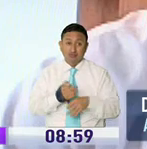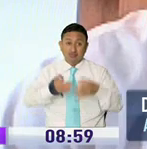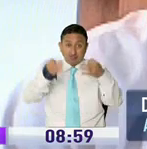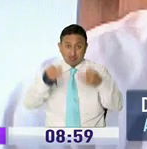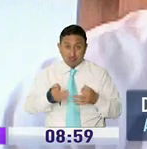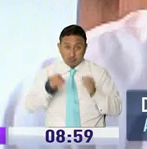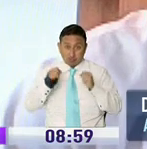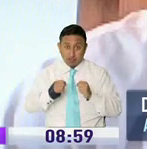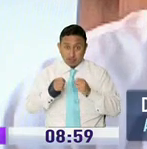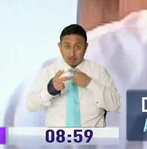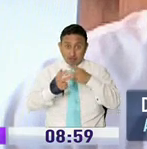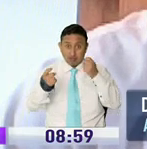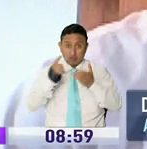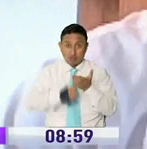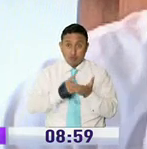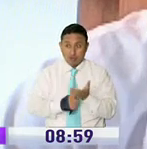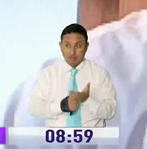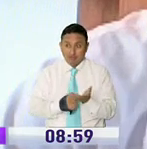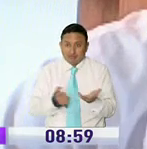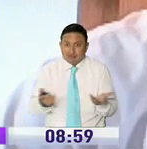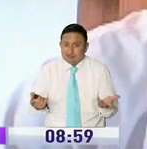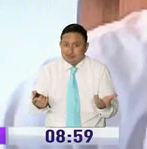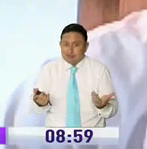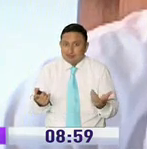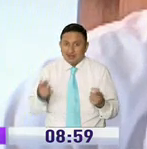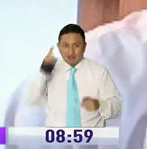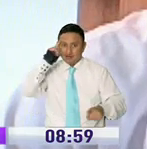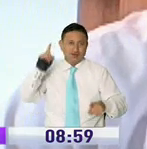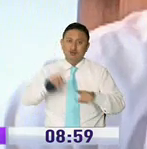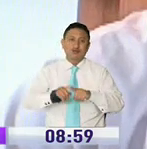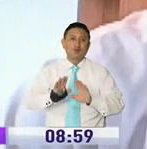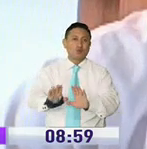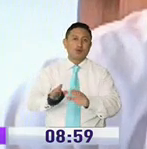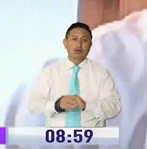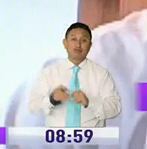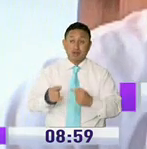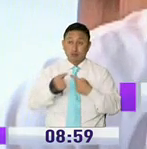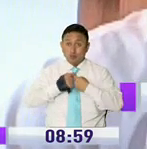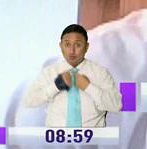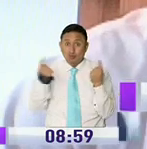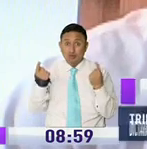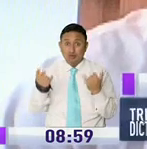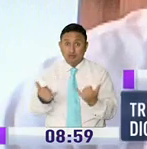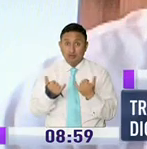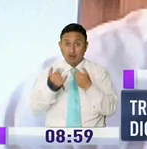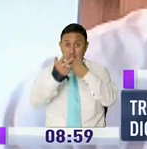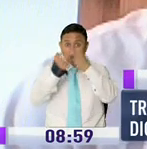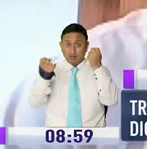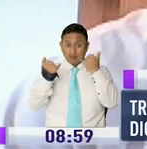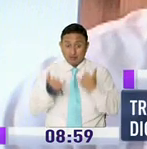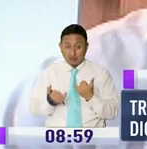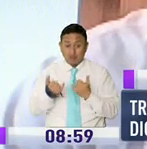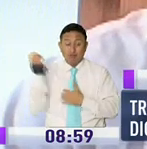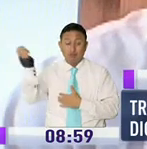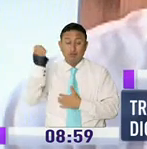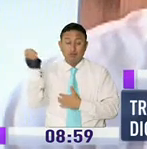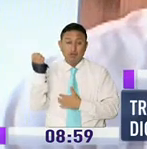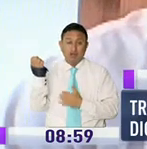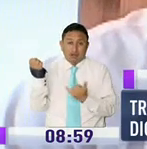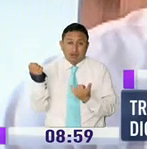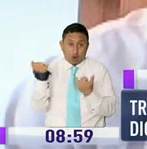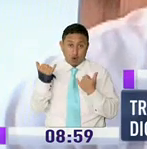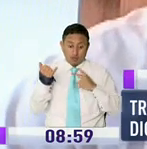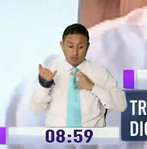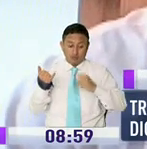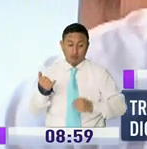se haga la audiencia. O sea, no considero correcto que la audiencia haya sido convocada durante esta, durante